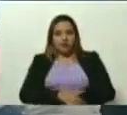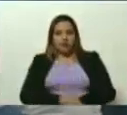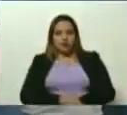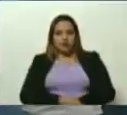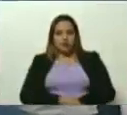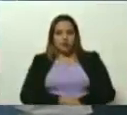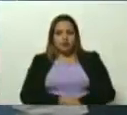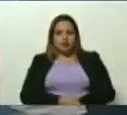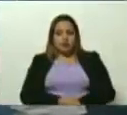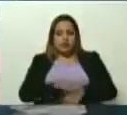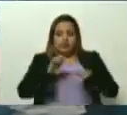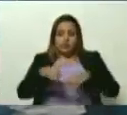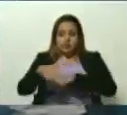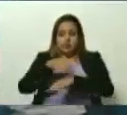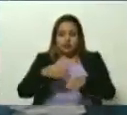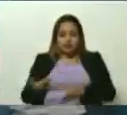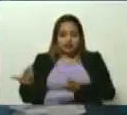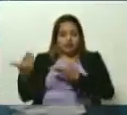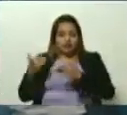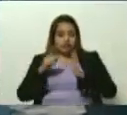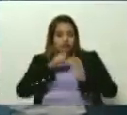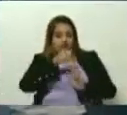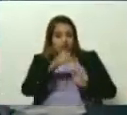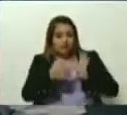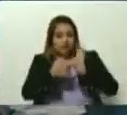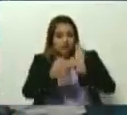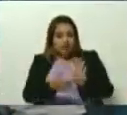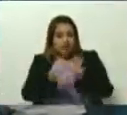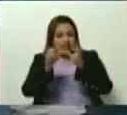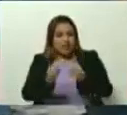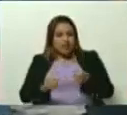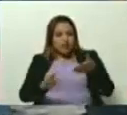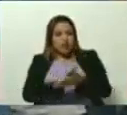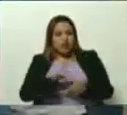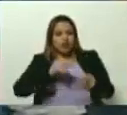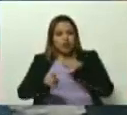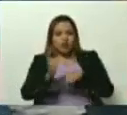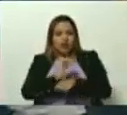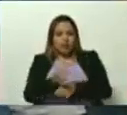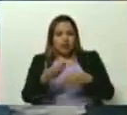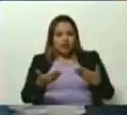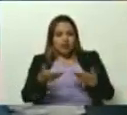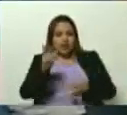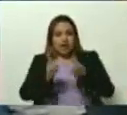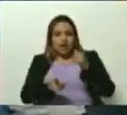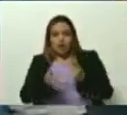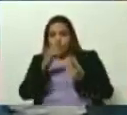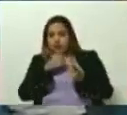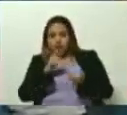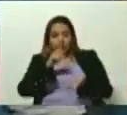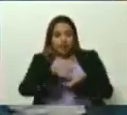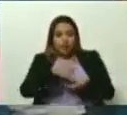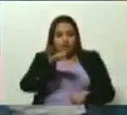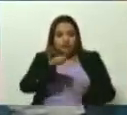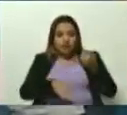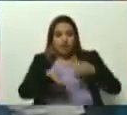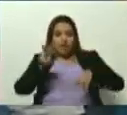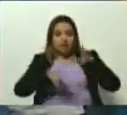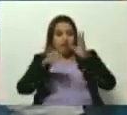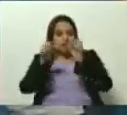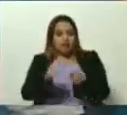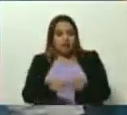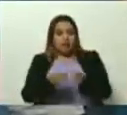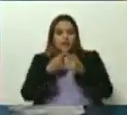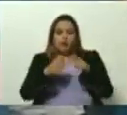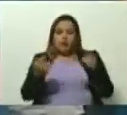Gabriela, señor ministro, nos mostró algo muy interesante, que es el tema de la gestión de riesgo, que quizás era algo que no estuvo tan presente en la última Expo Seguridad, pero